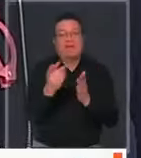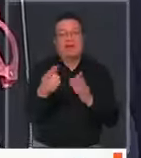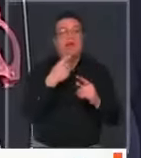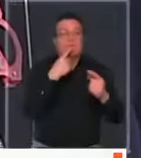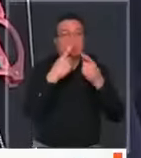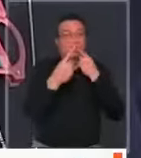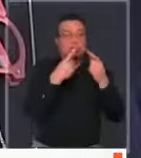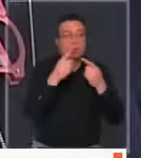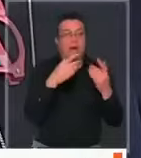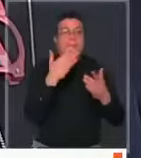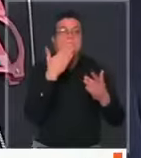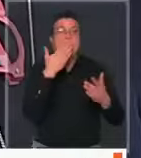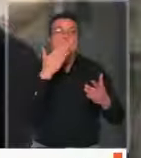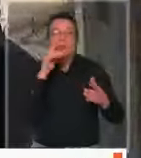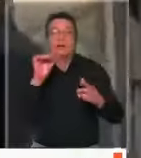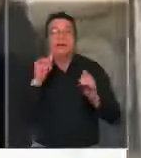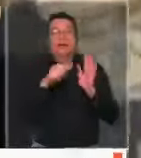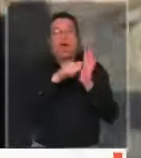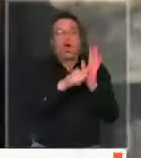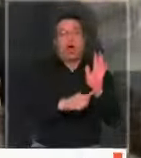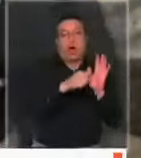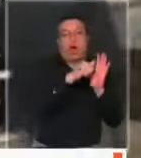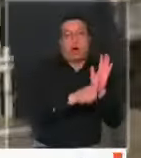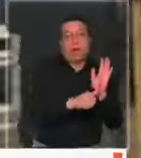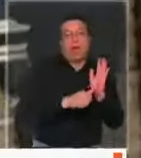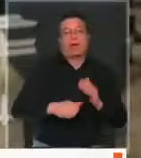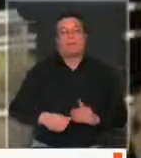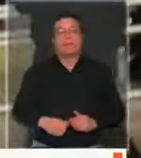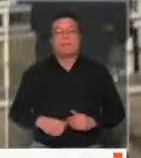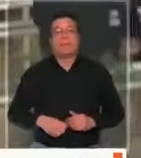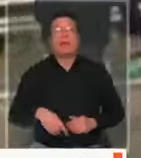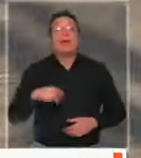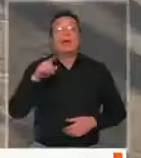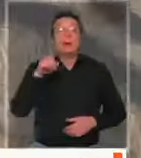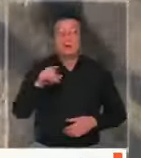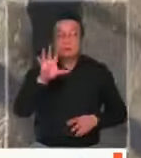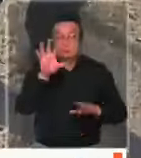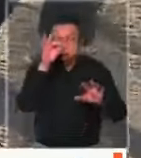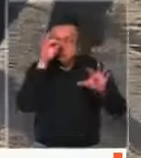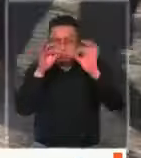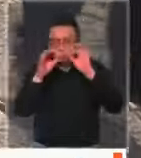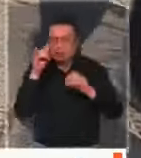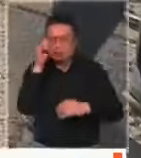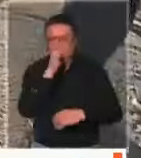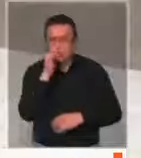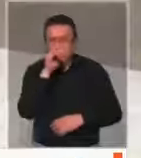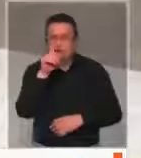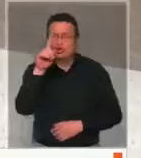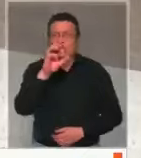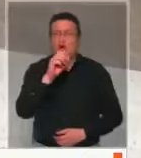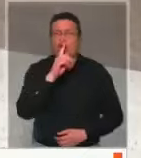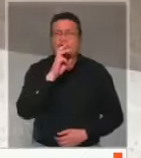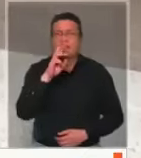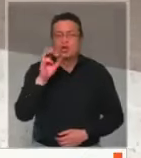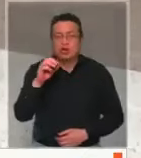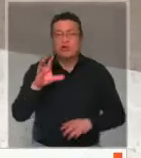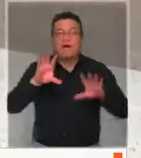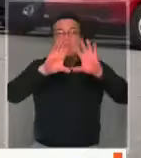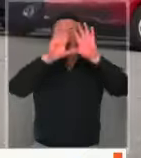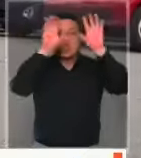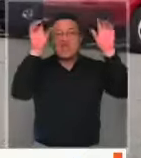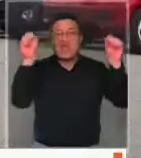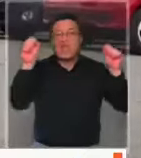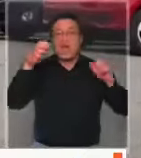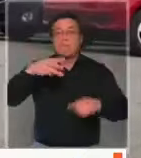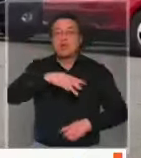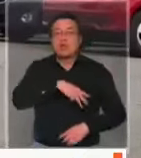nuevas de especialidad y para cirugías. A raíz de las anomalías detectadas en el Sotero del Río, la Fiscalía Metropolitana Sur anunció